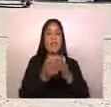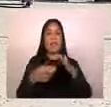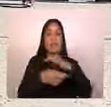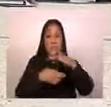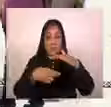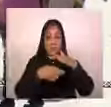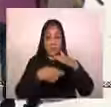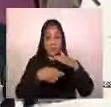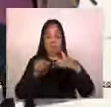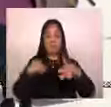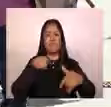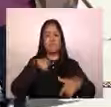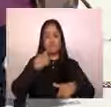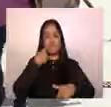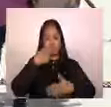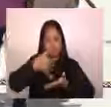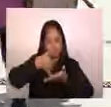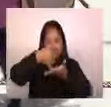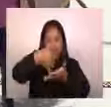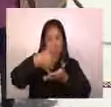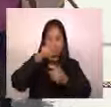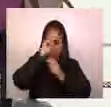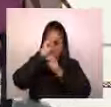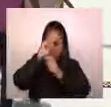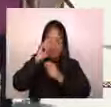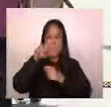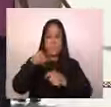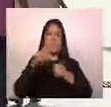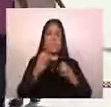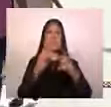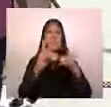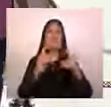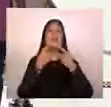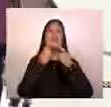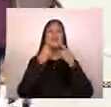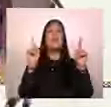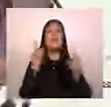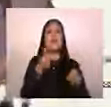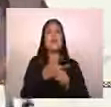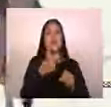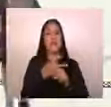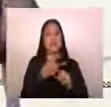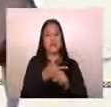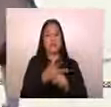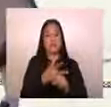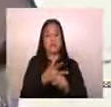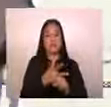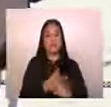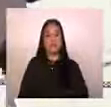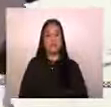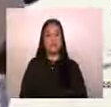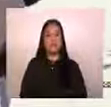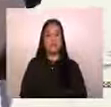Párvulos, nuestro reconocimiento a la educación pública guatemalteca.